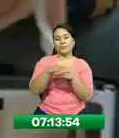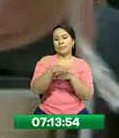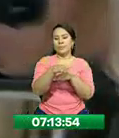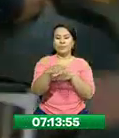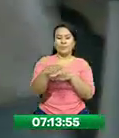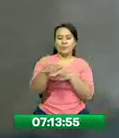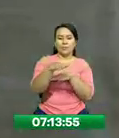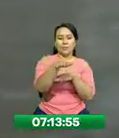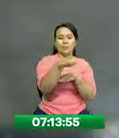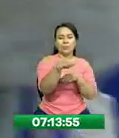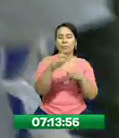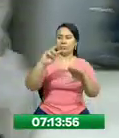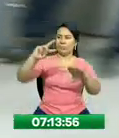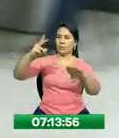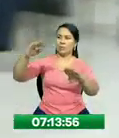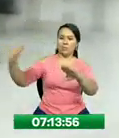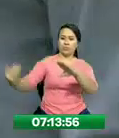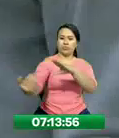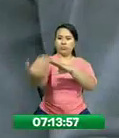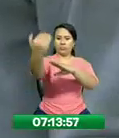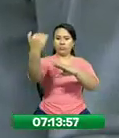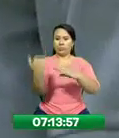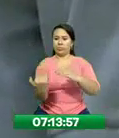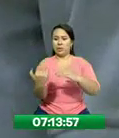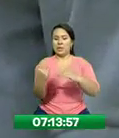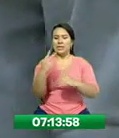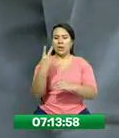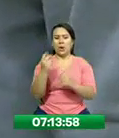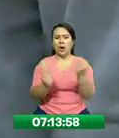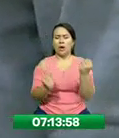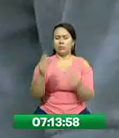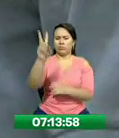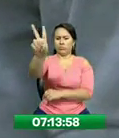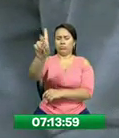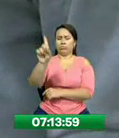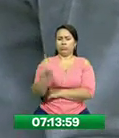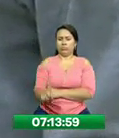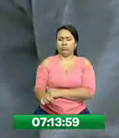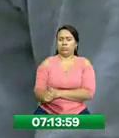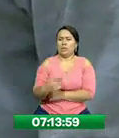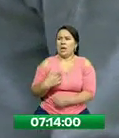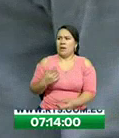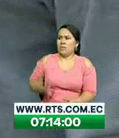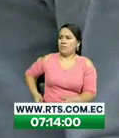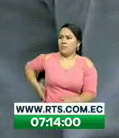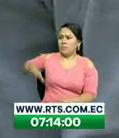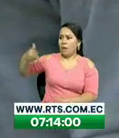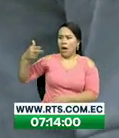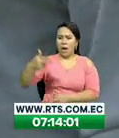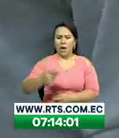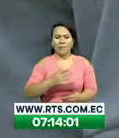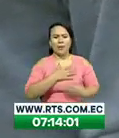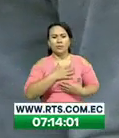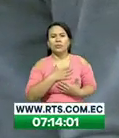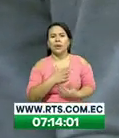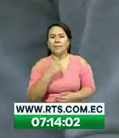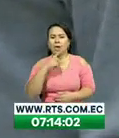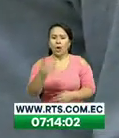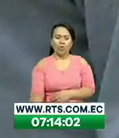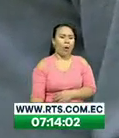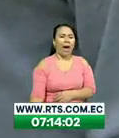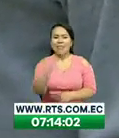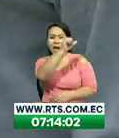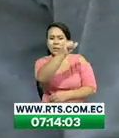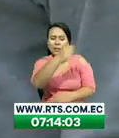sitio apareció un segundo vehículo. Y ahí me procedieron, el de atrás me ahorcó y me tiró para atrás y me hizo acostar boca abajo y